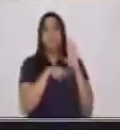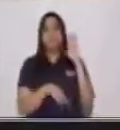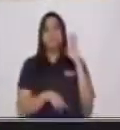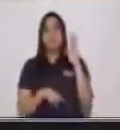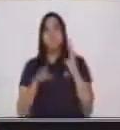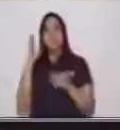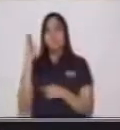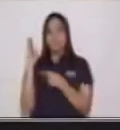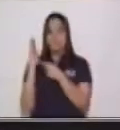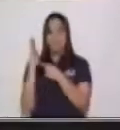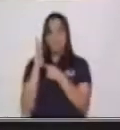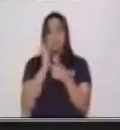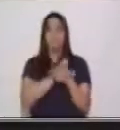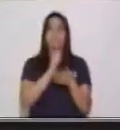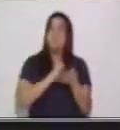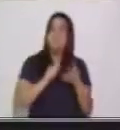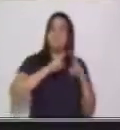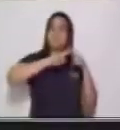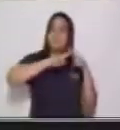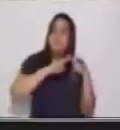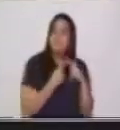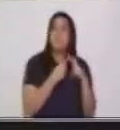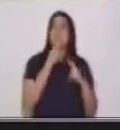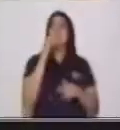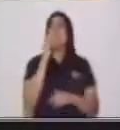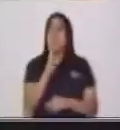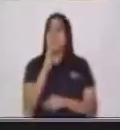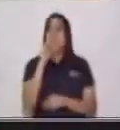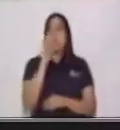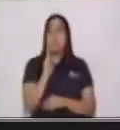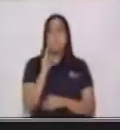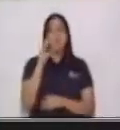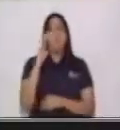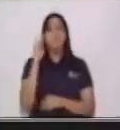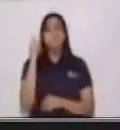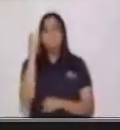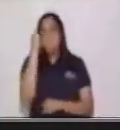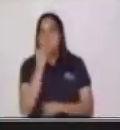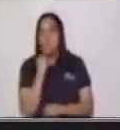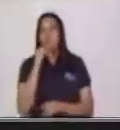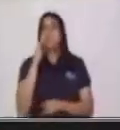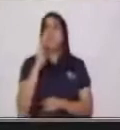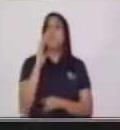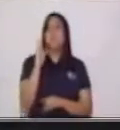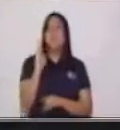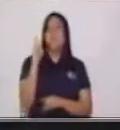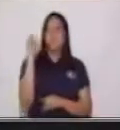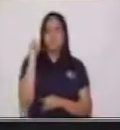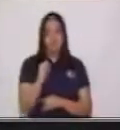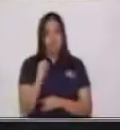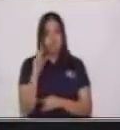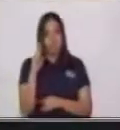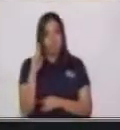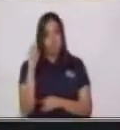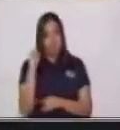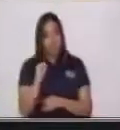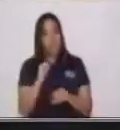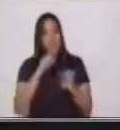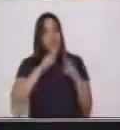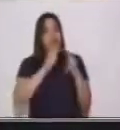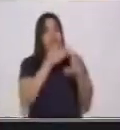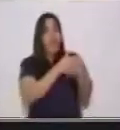con las sílabas bu, bur y bus. ¿Recuerda? Los vocablos que inician con